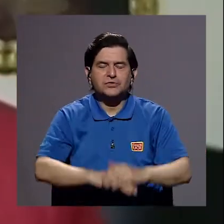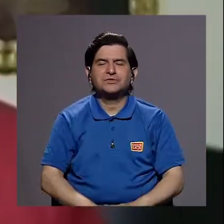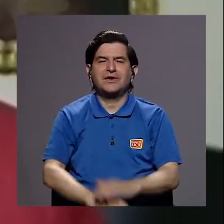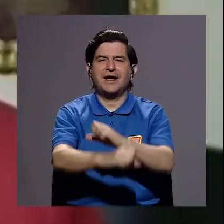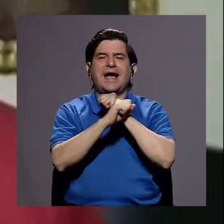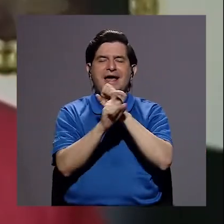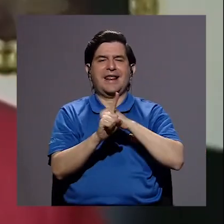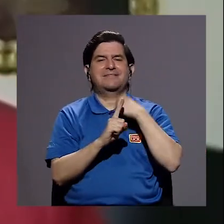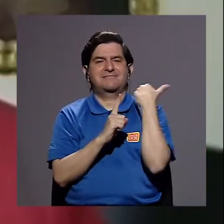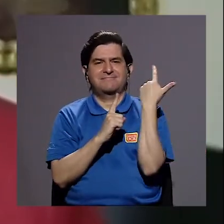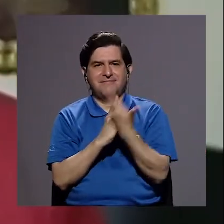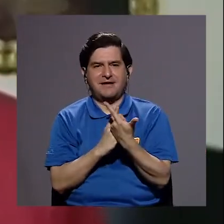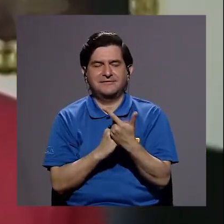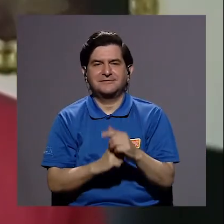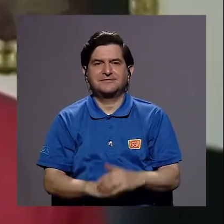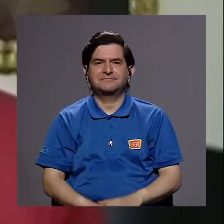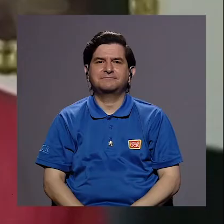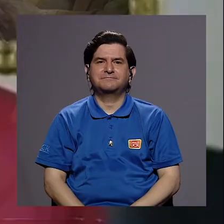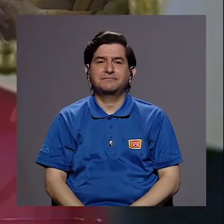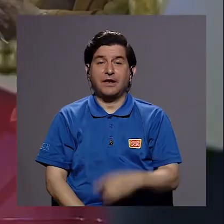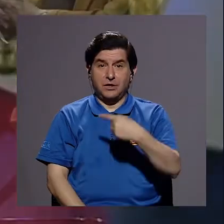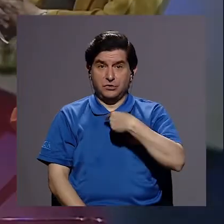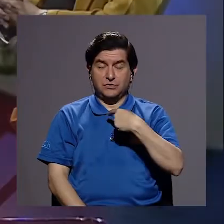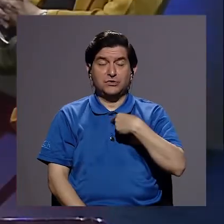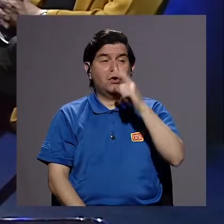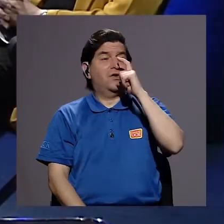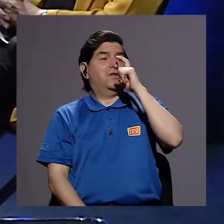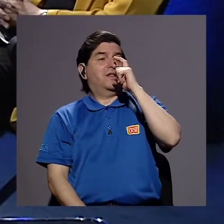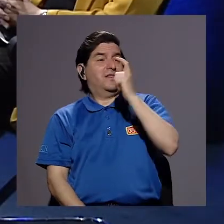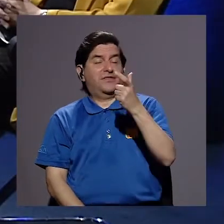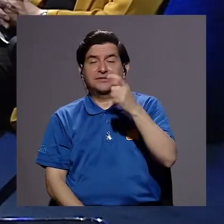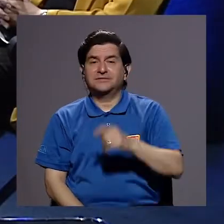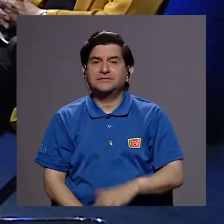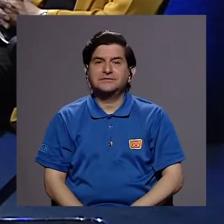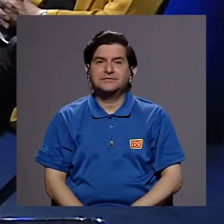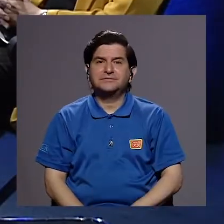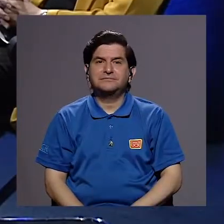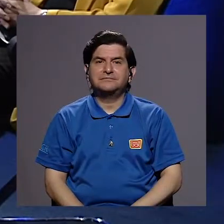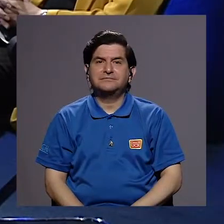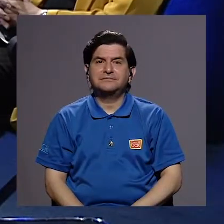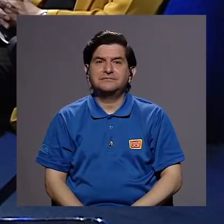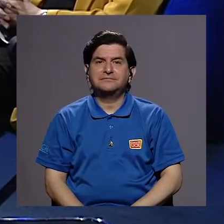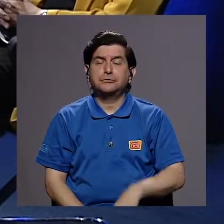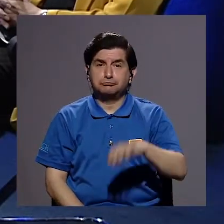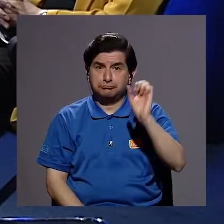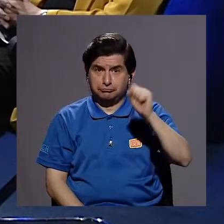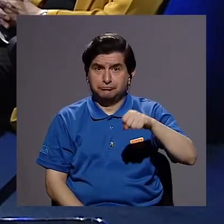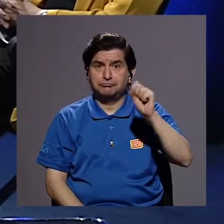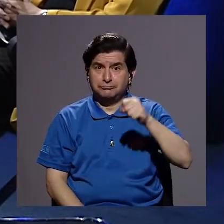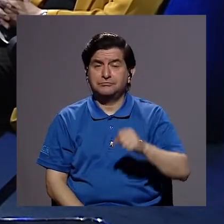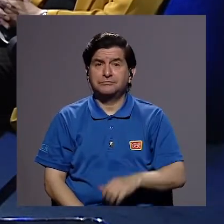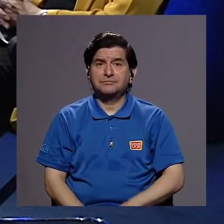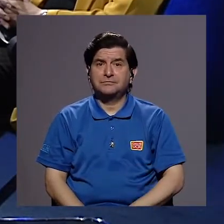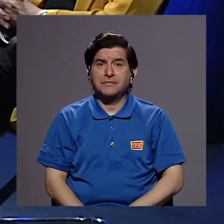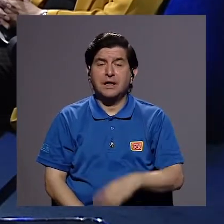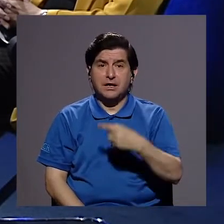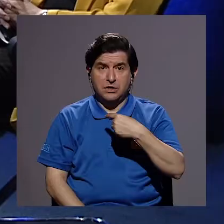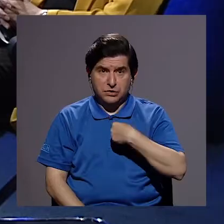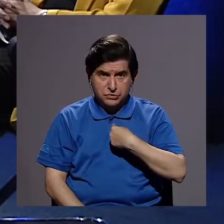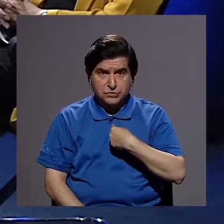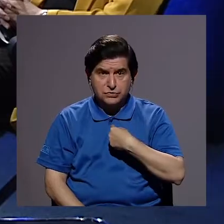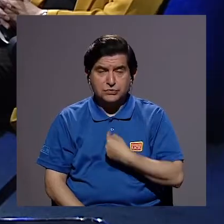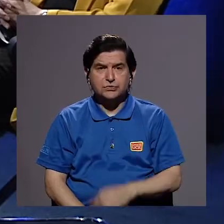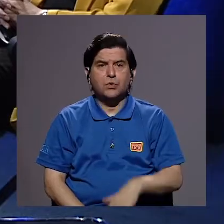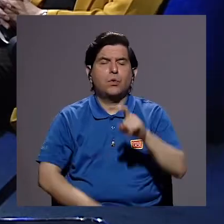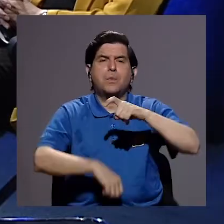las garantías sociales. Así es que tuve la dicha de poder